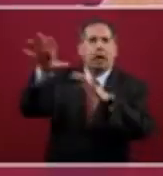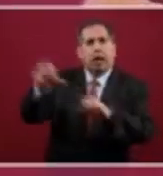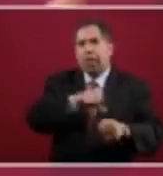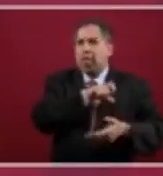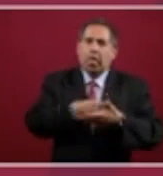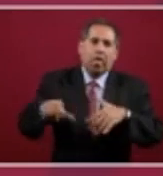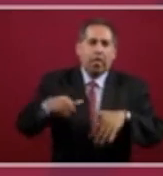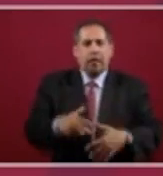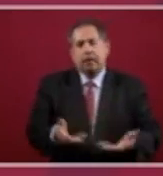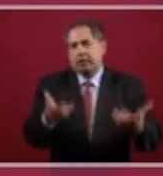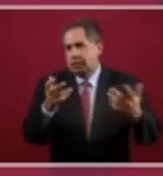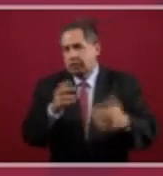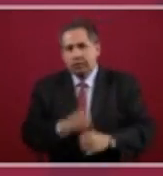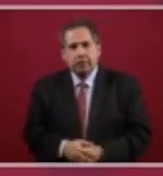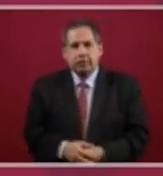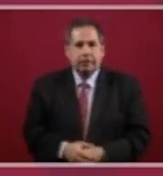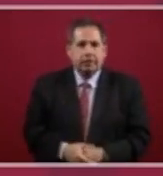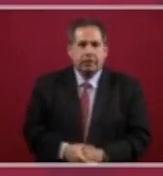helicópteros.